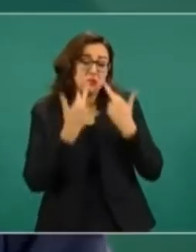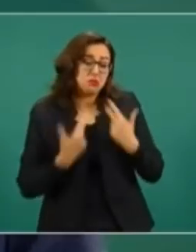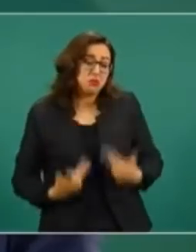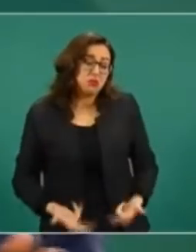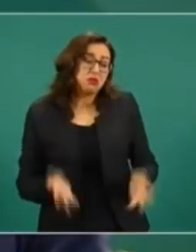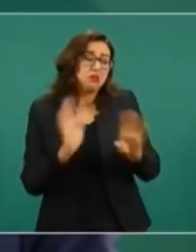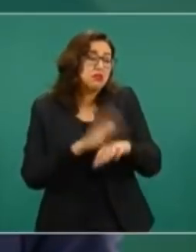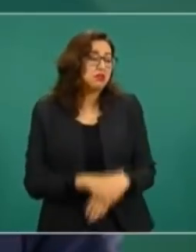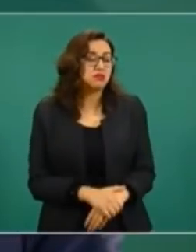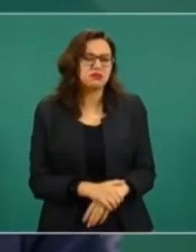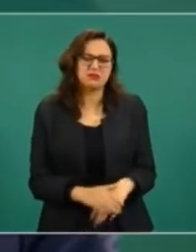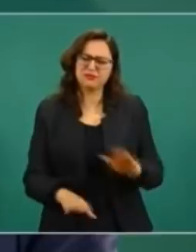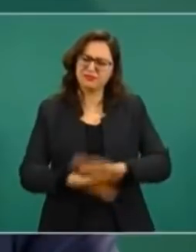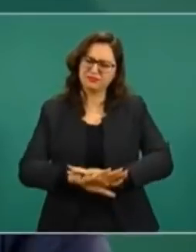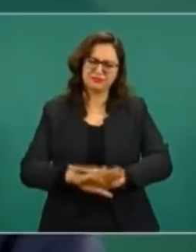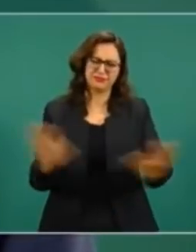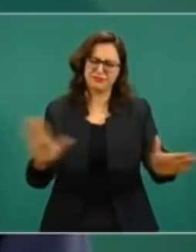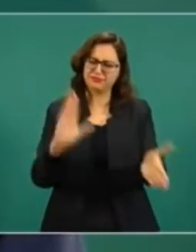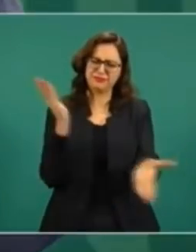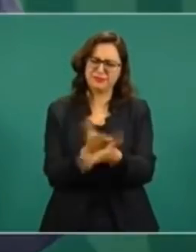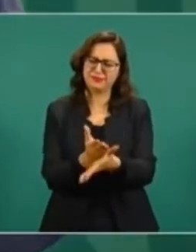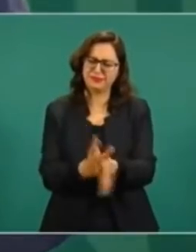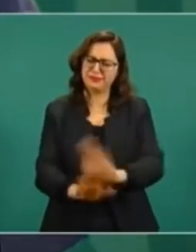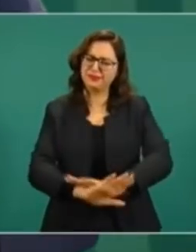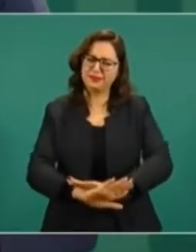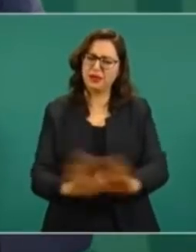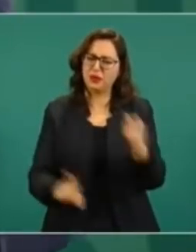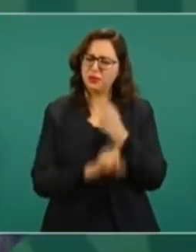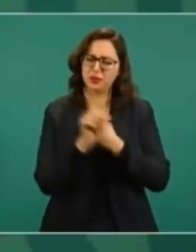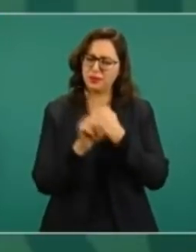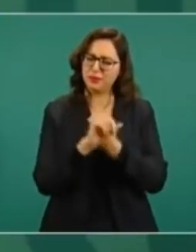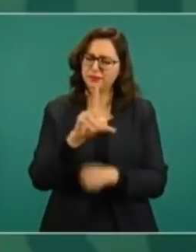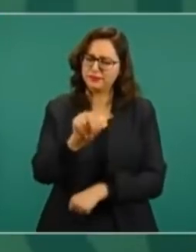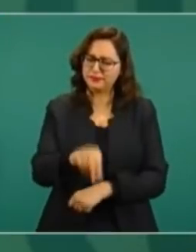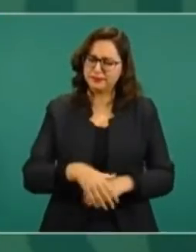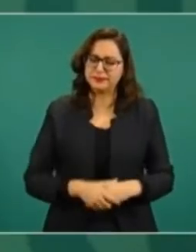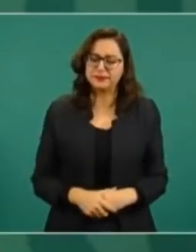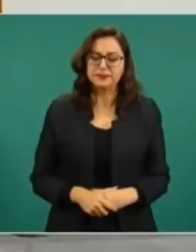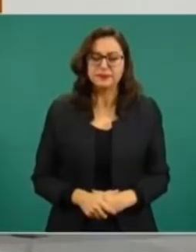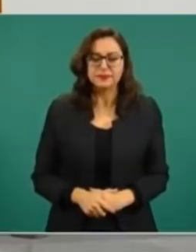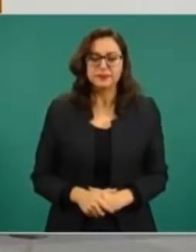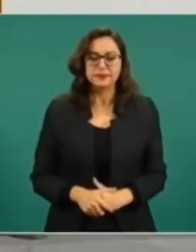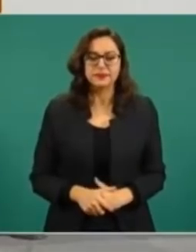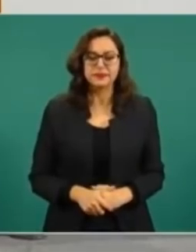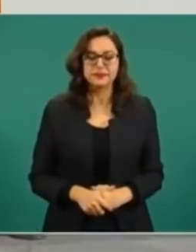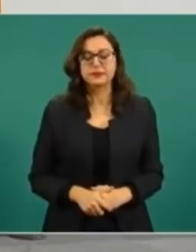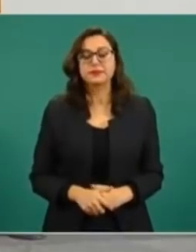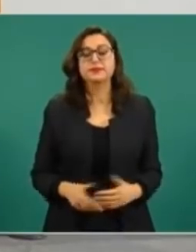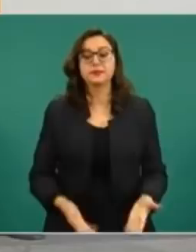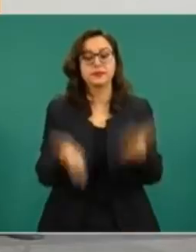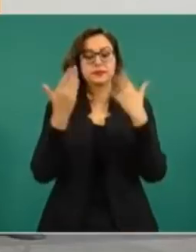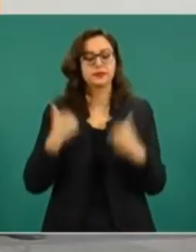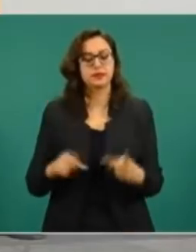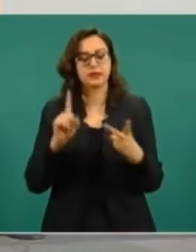Pero mejor vamos a dejarle así. Claro. Presidente, y hablando también del tema rápido y